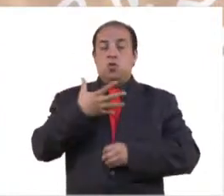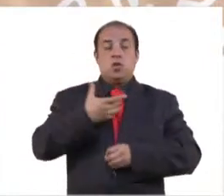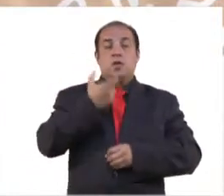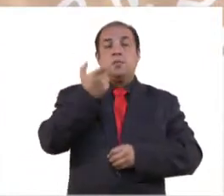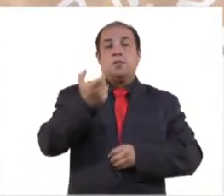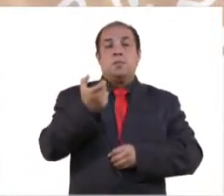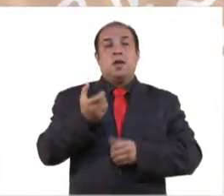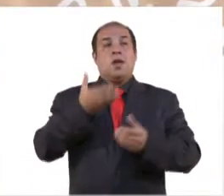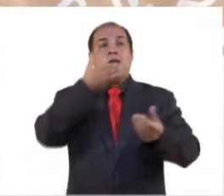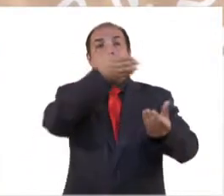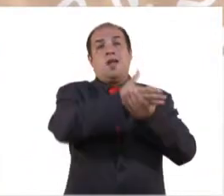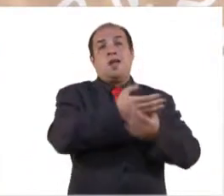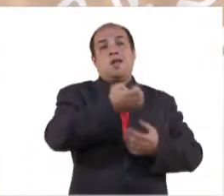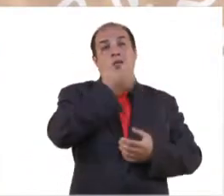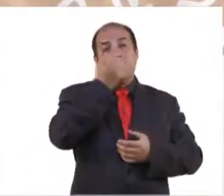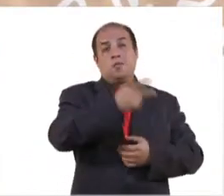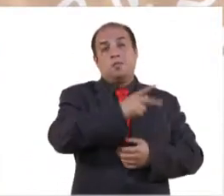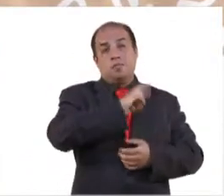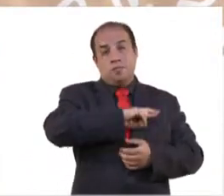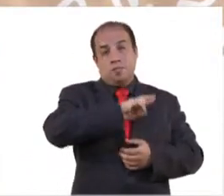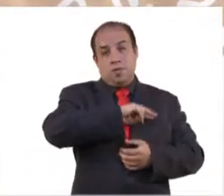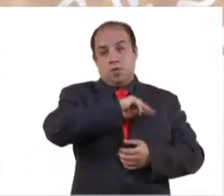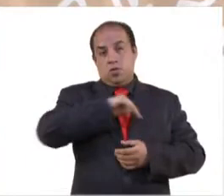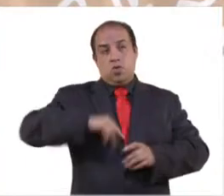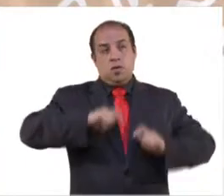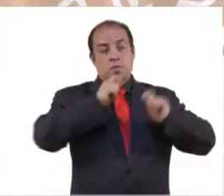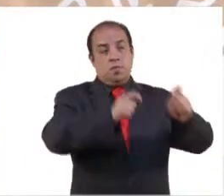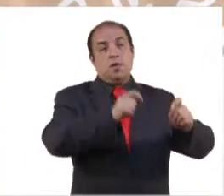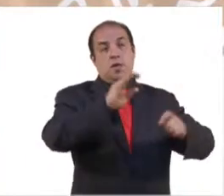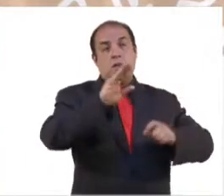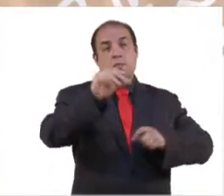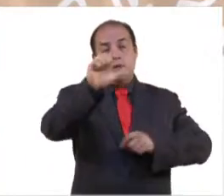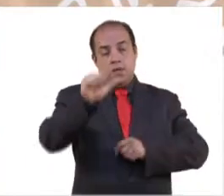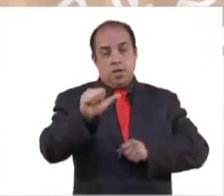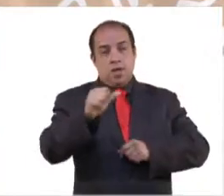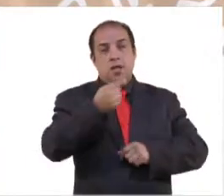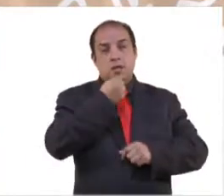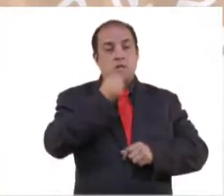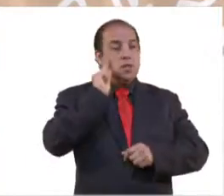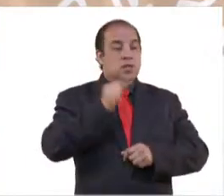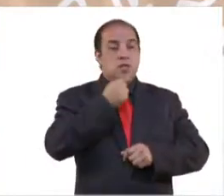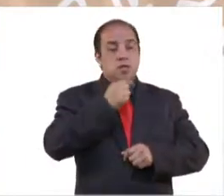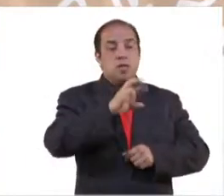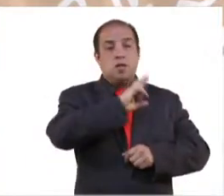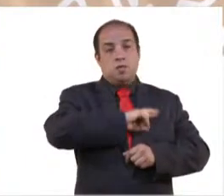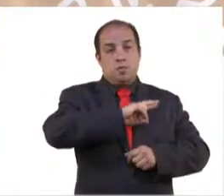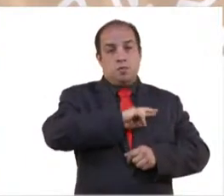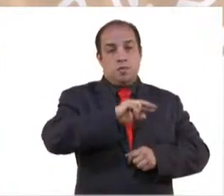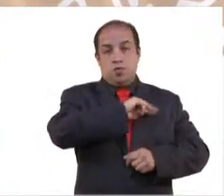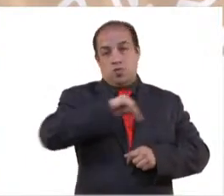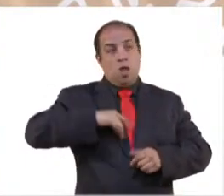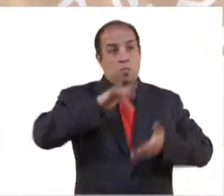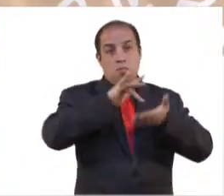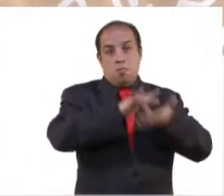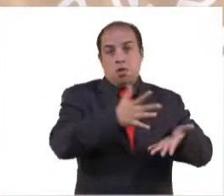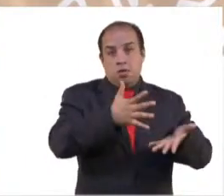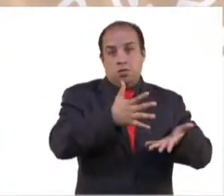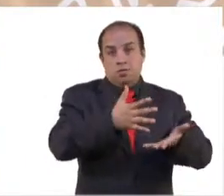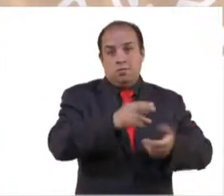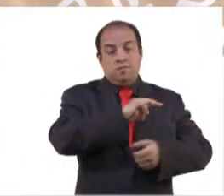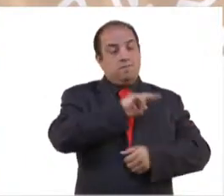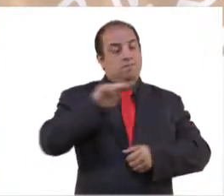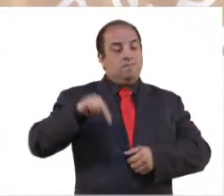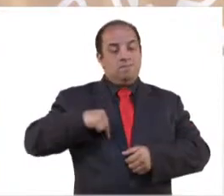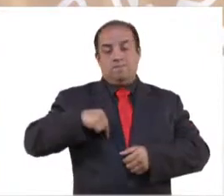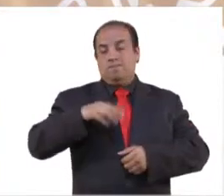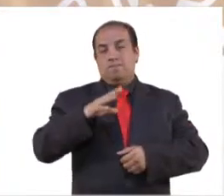escuela privada. Si nosotros le diéramos beca a los niños y niñas de escuela privada, estaríamos subsidiando la escuela privada. Y nosotros no